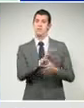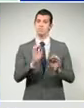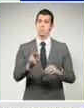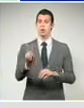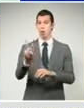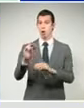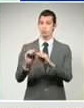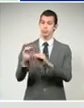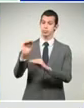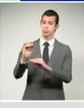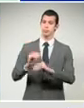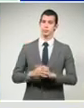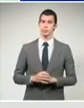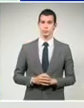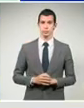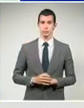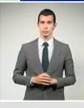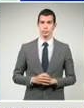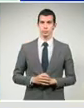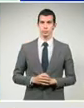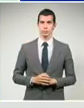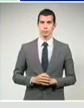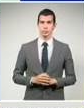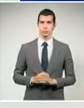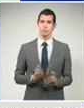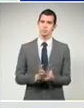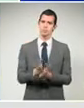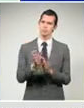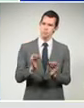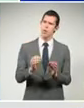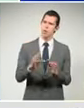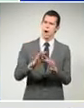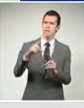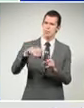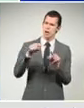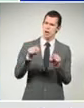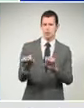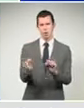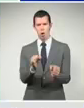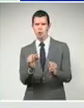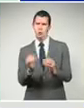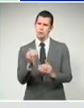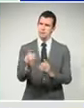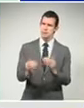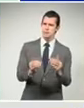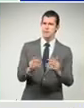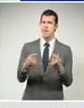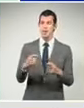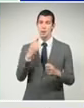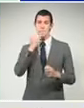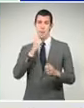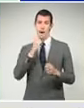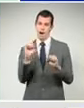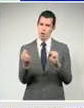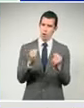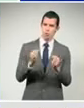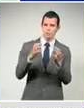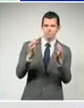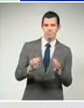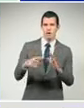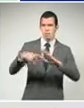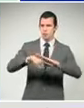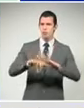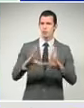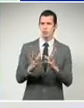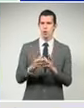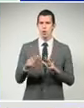Realmente todavía ellos mantienen control de la pandemia, deben seguir reforzando las acciones para